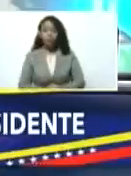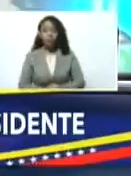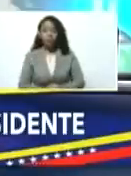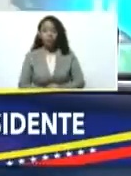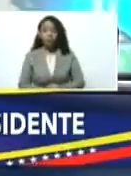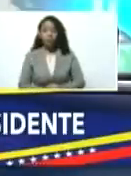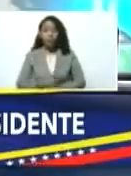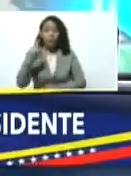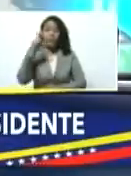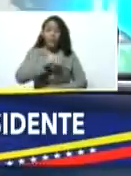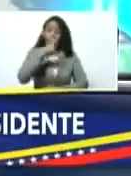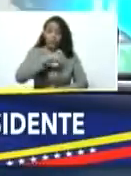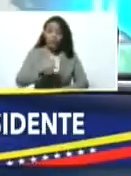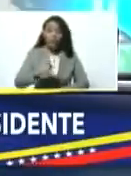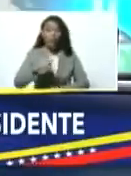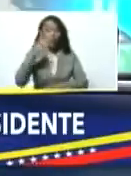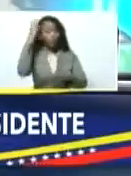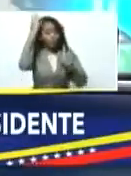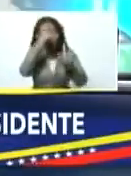amerita la formación